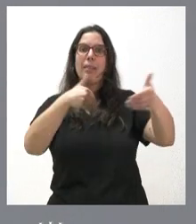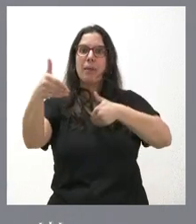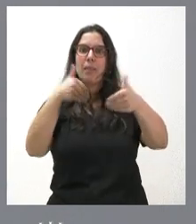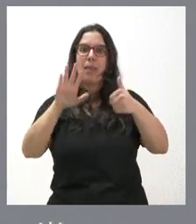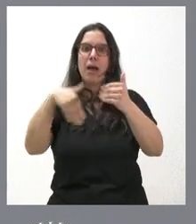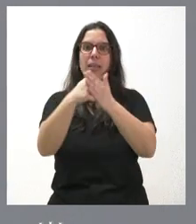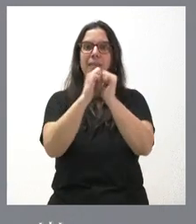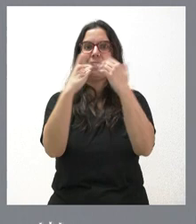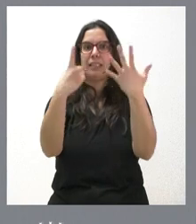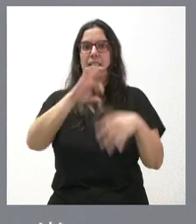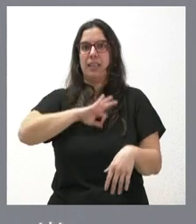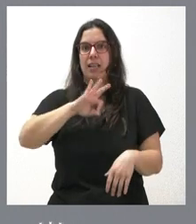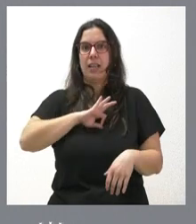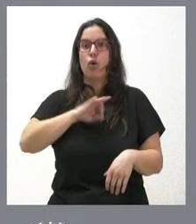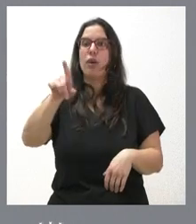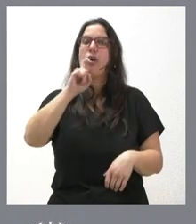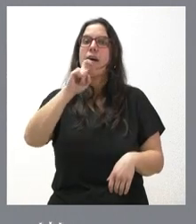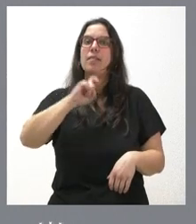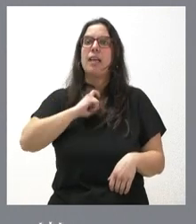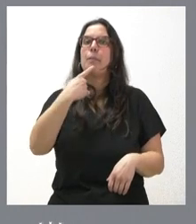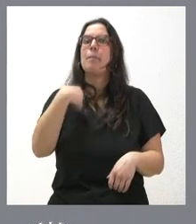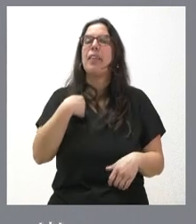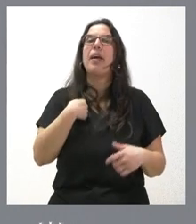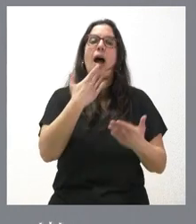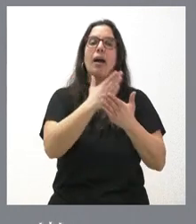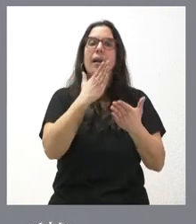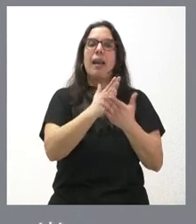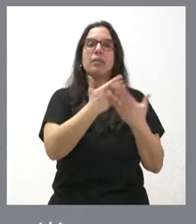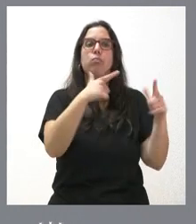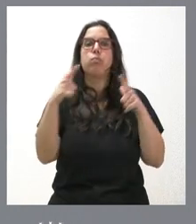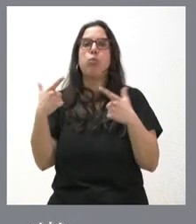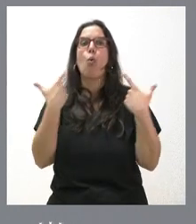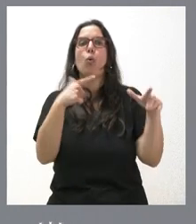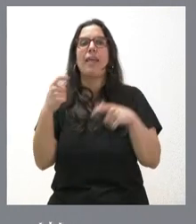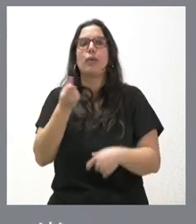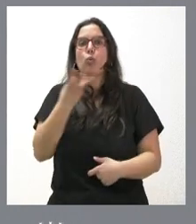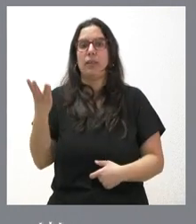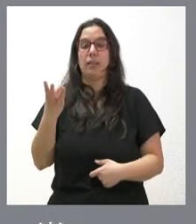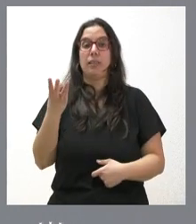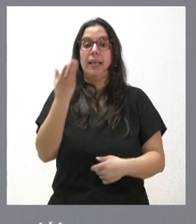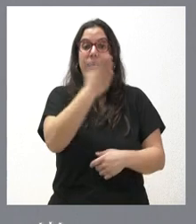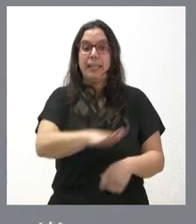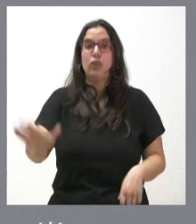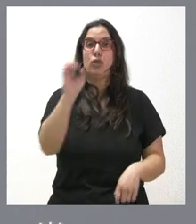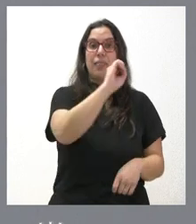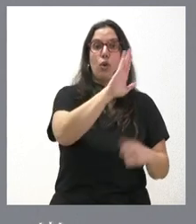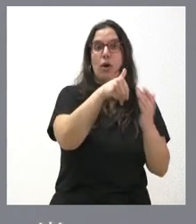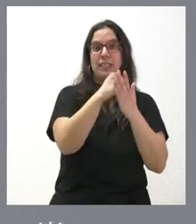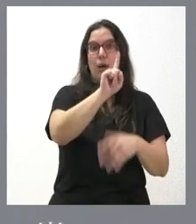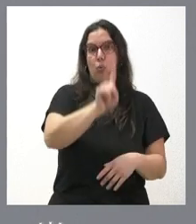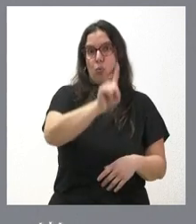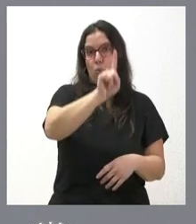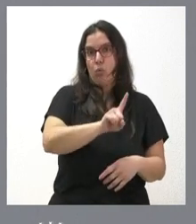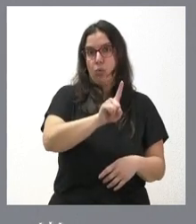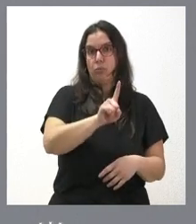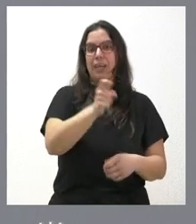enero podrán comunicar el número de unidades que desean aportar al sistema hablamos de los niños entre C y 1 años tras la incorporación a la